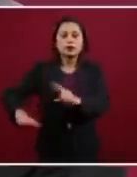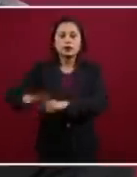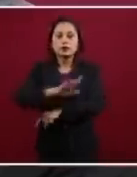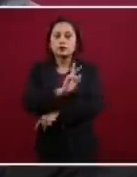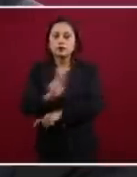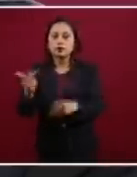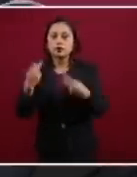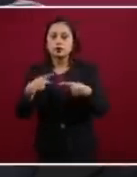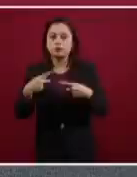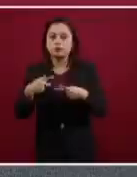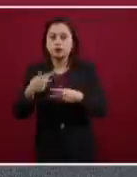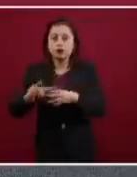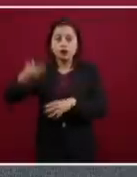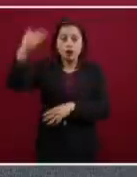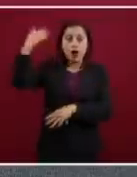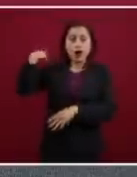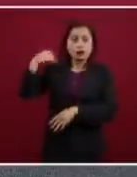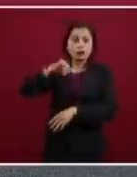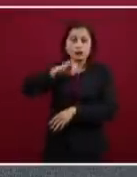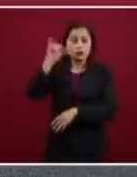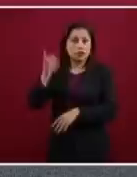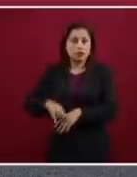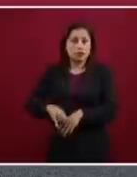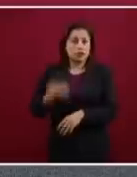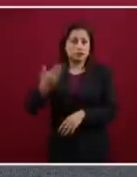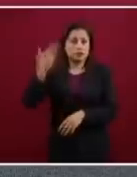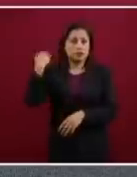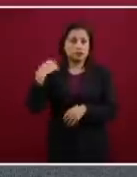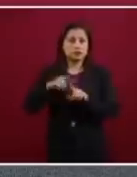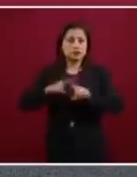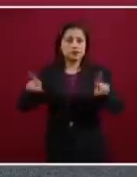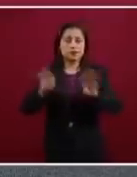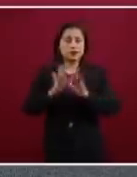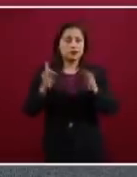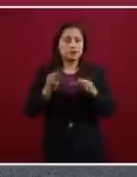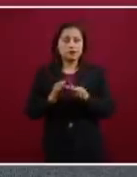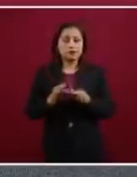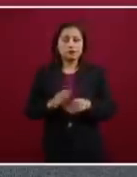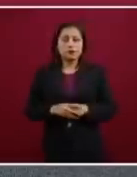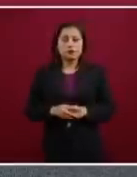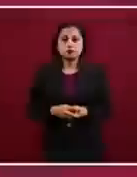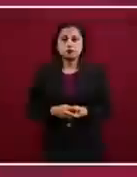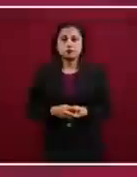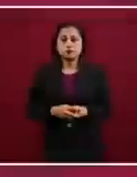interés de las personas entonces